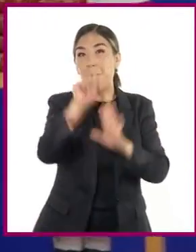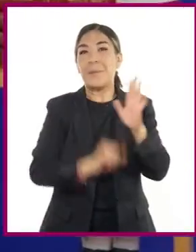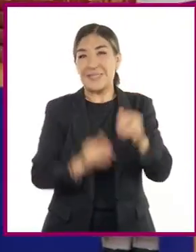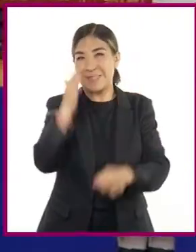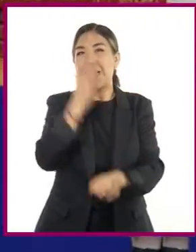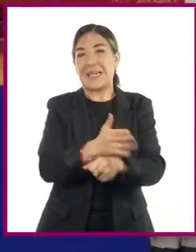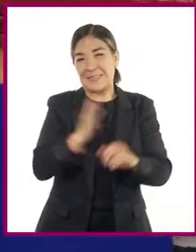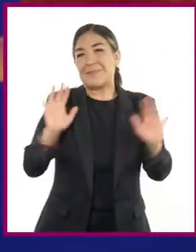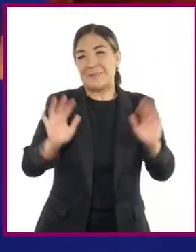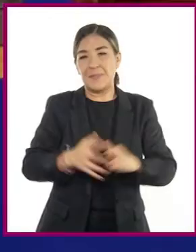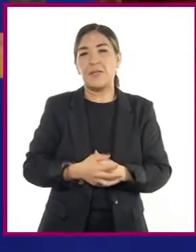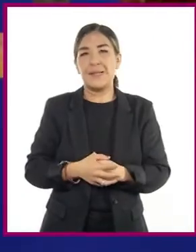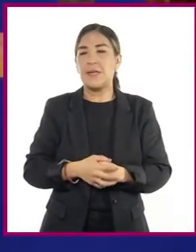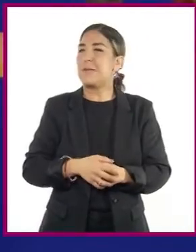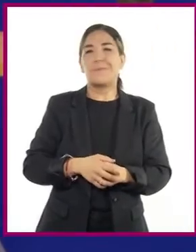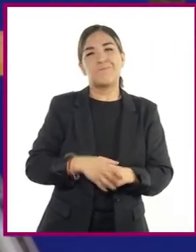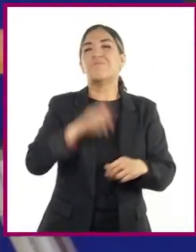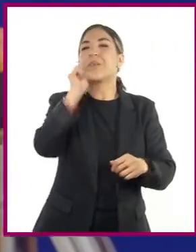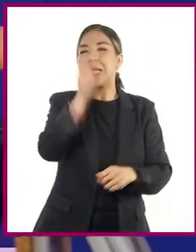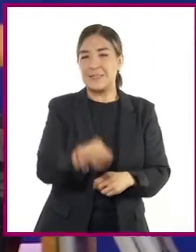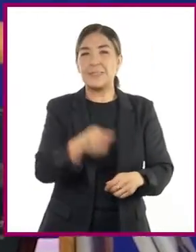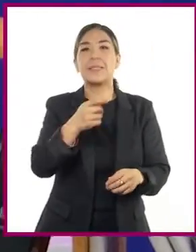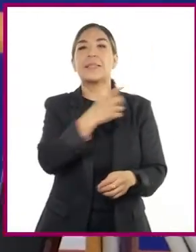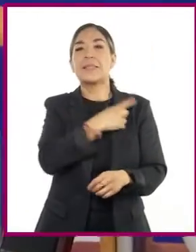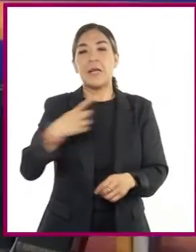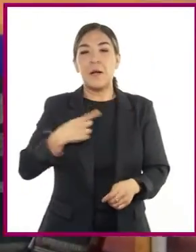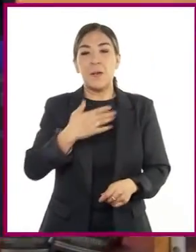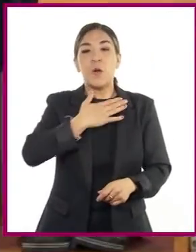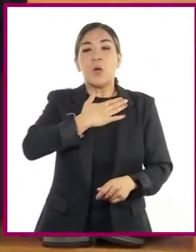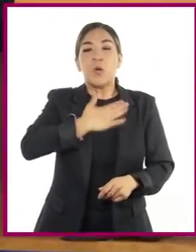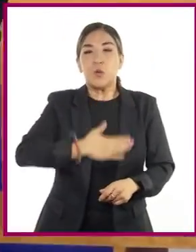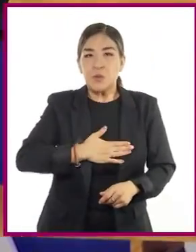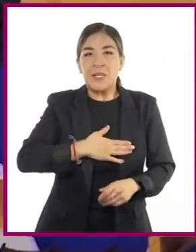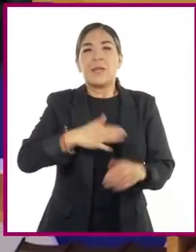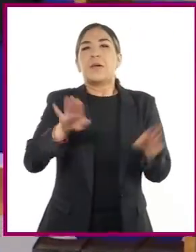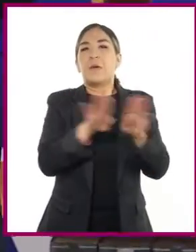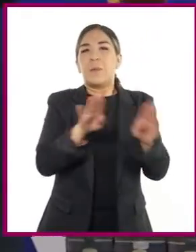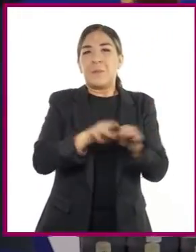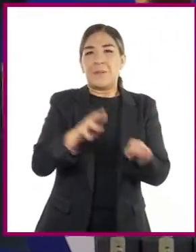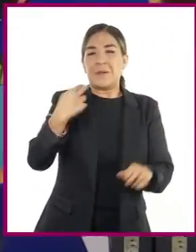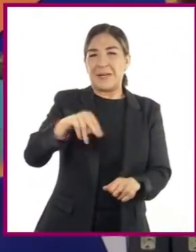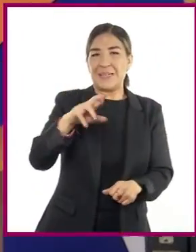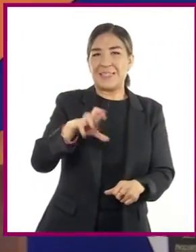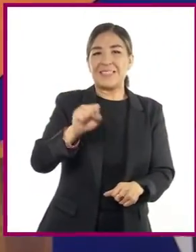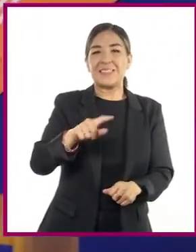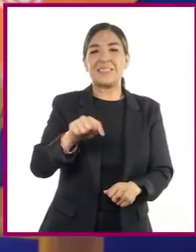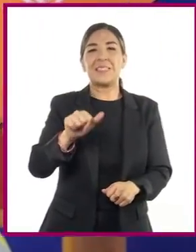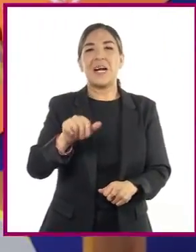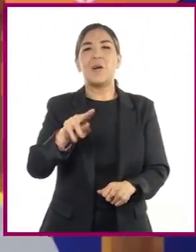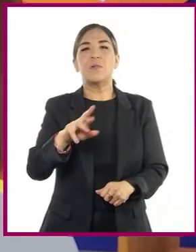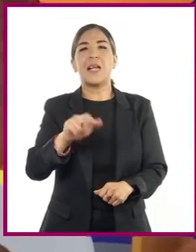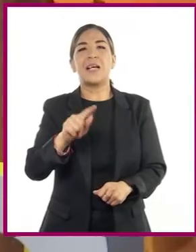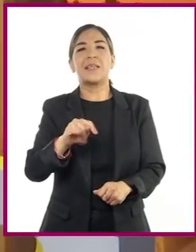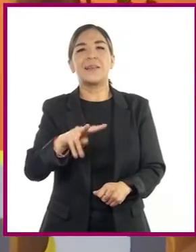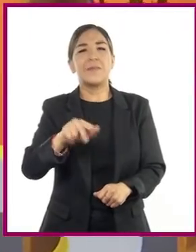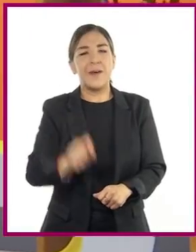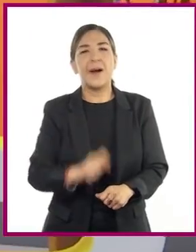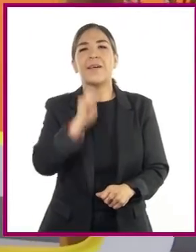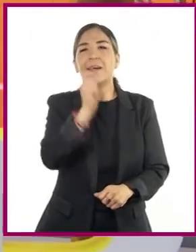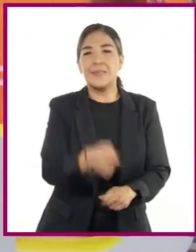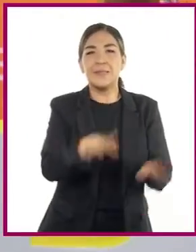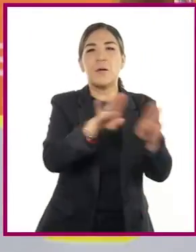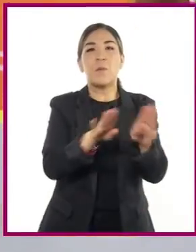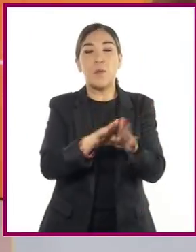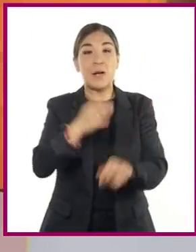lo que plantea un modelo de justicia que se llama justicia restaurativa y señala que la sanción debe